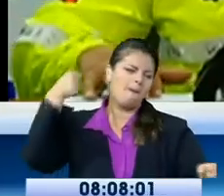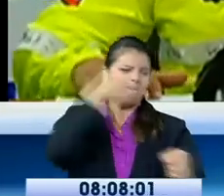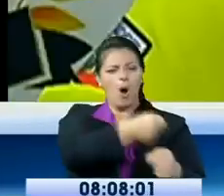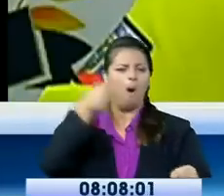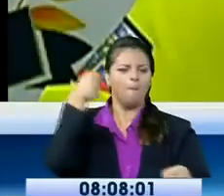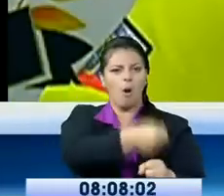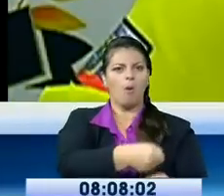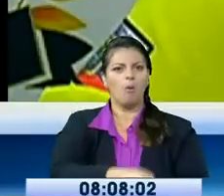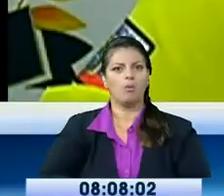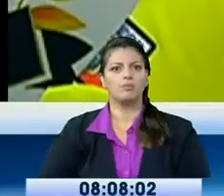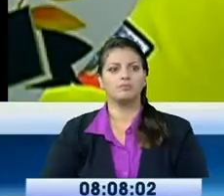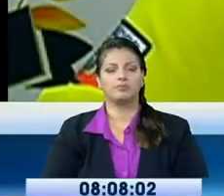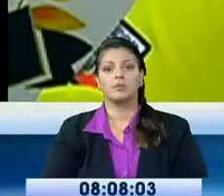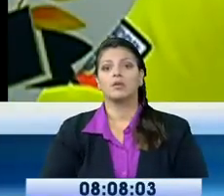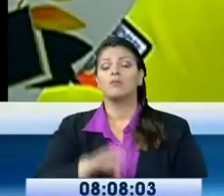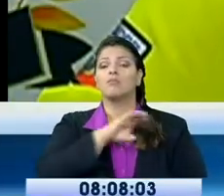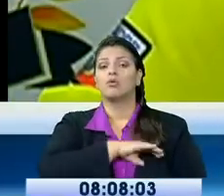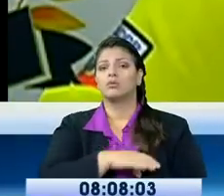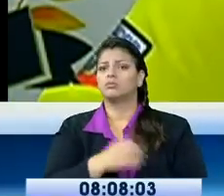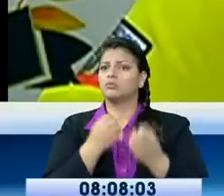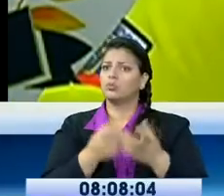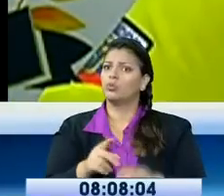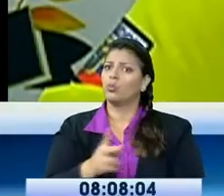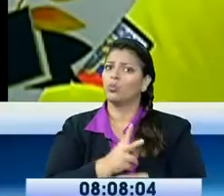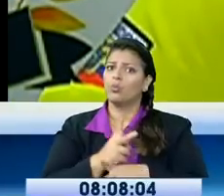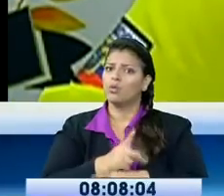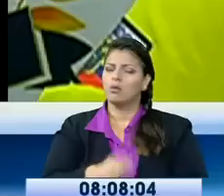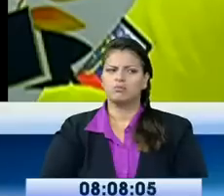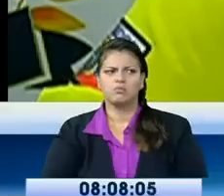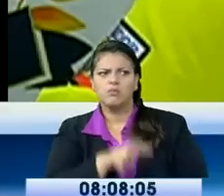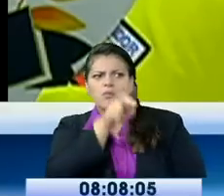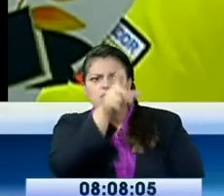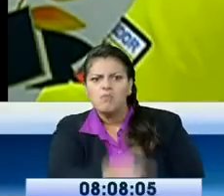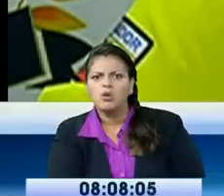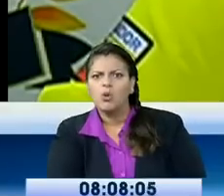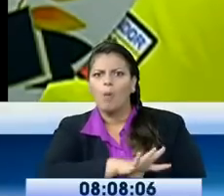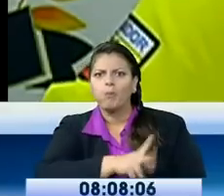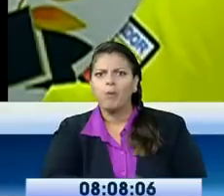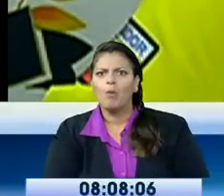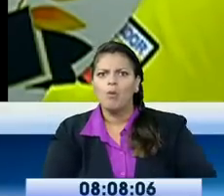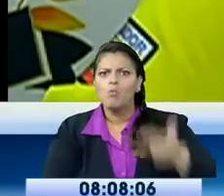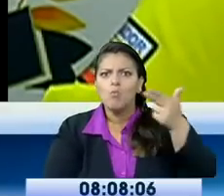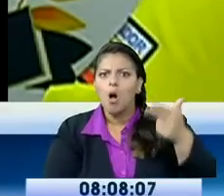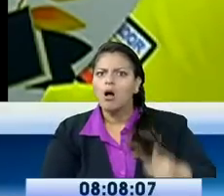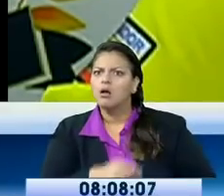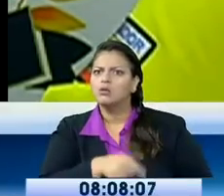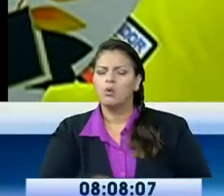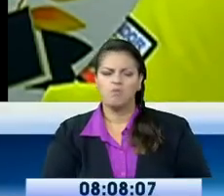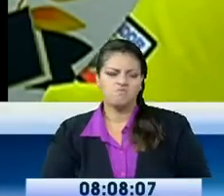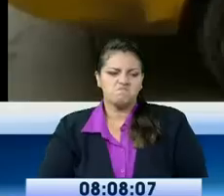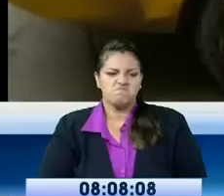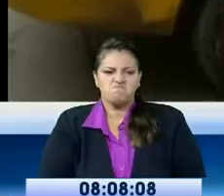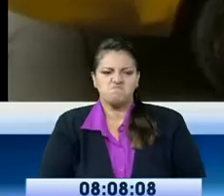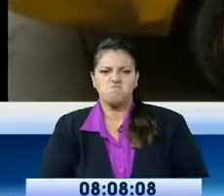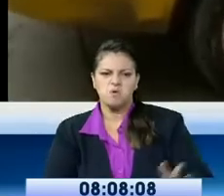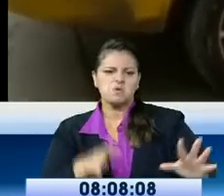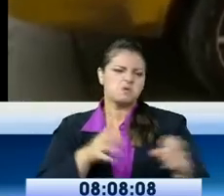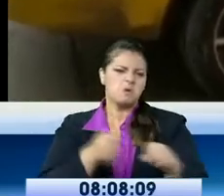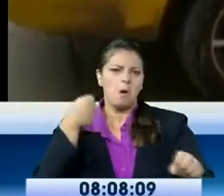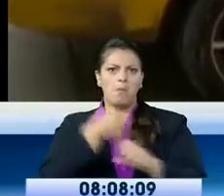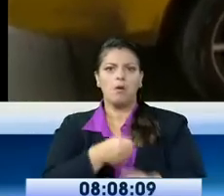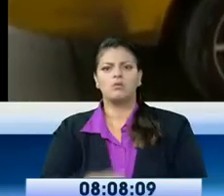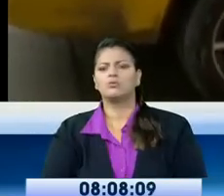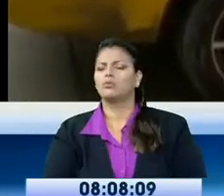agradece. No es lo ideal enfrentarse en desventaja, en este caso un delincuente armado, pero efectivamente contribuyó en